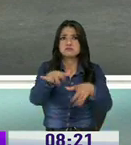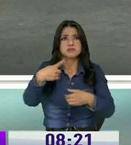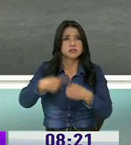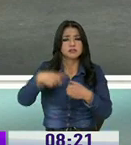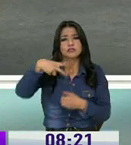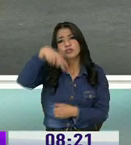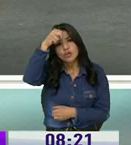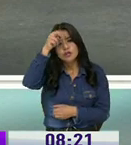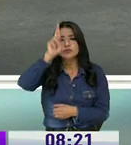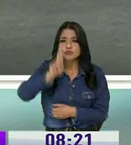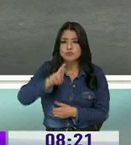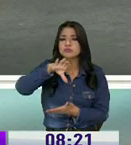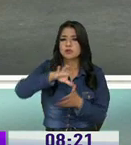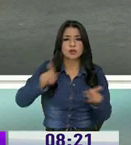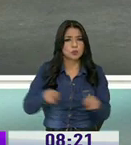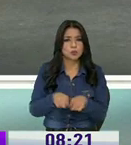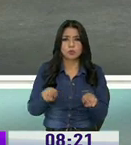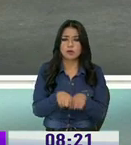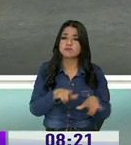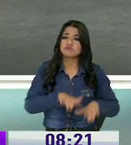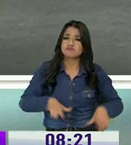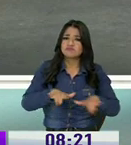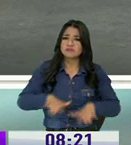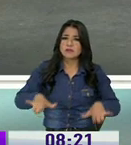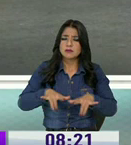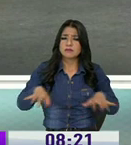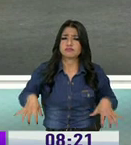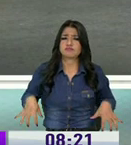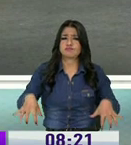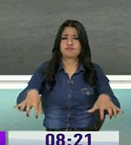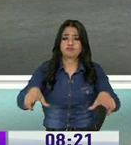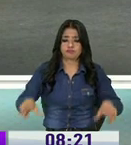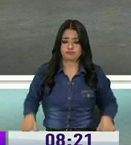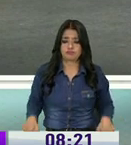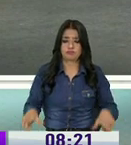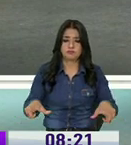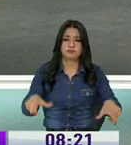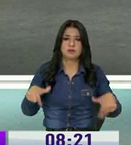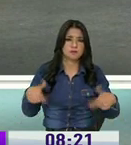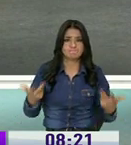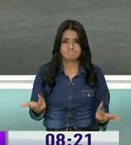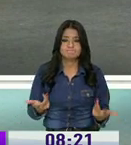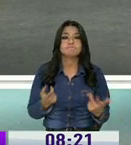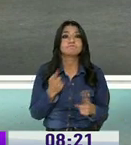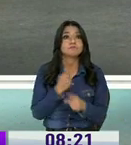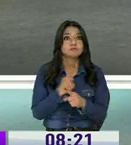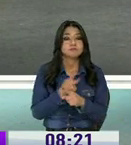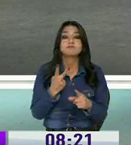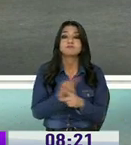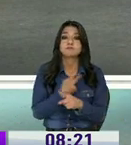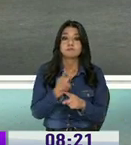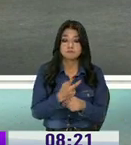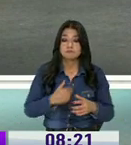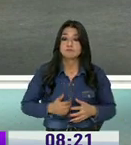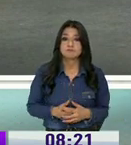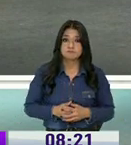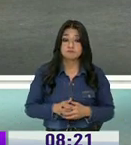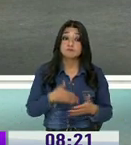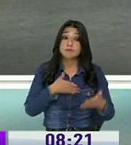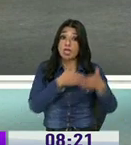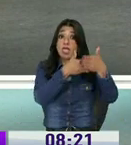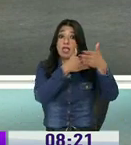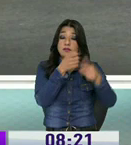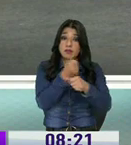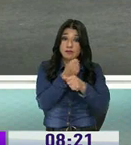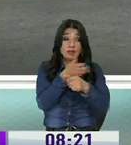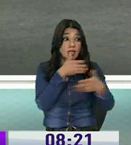en otros lugares. Las ventas informales se han tomado muchos lugares, lo que trae también a la delincuencia. No estamos en contra